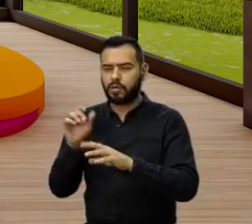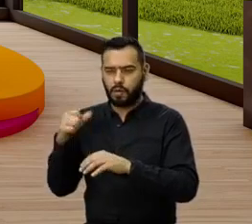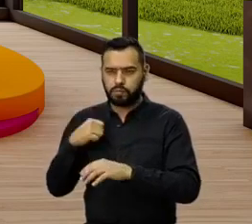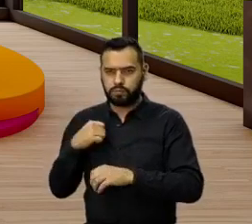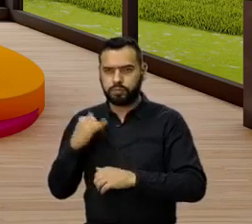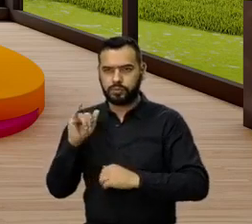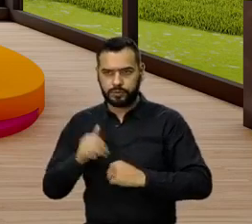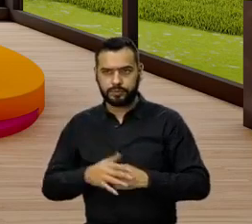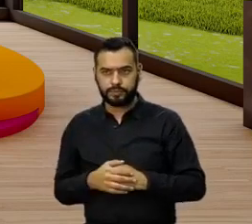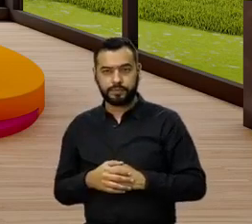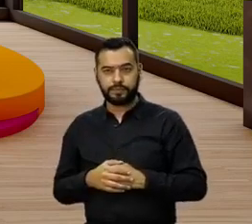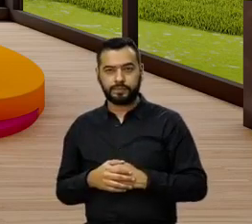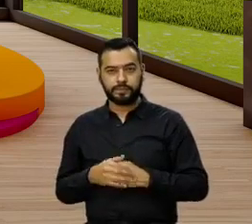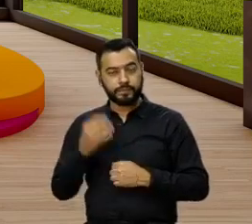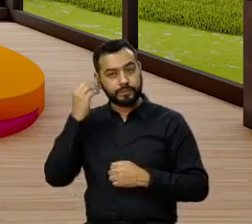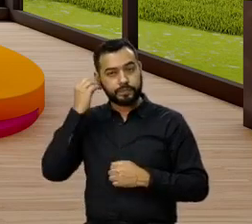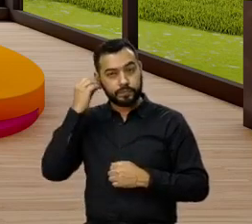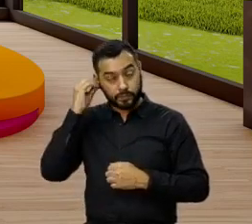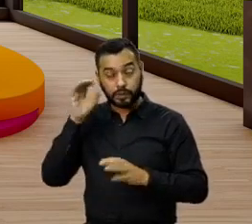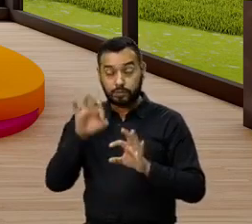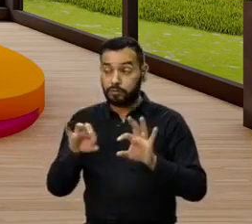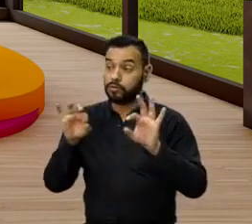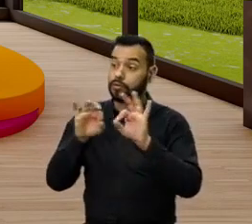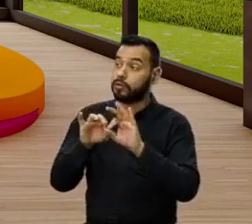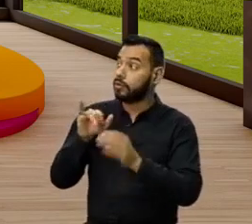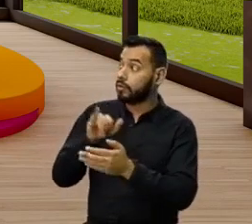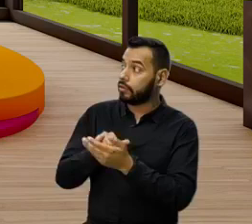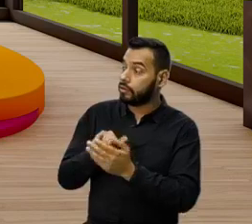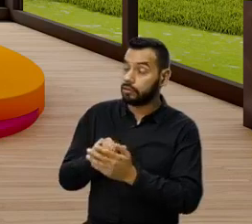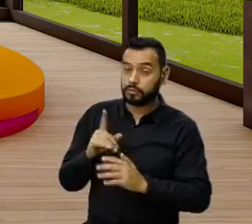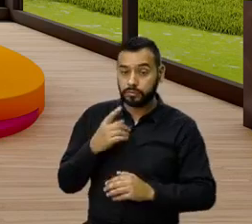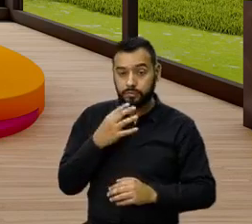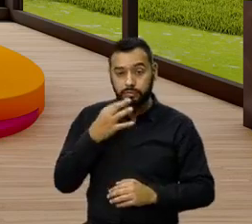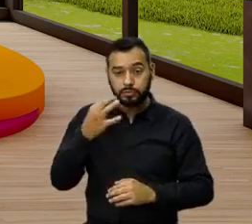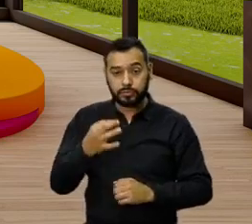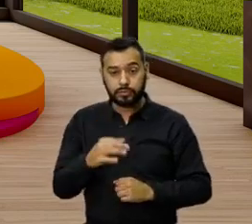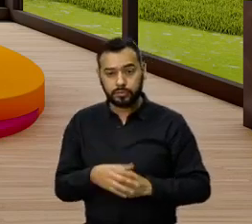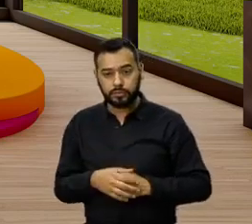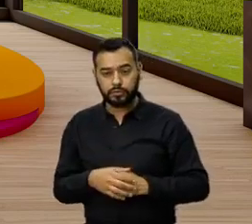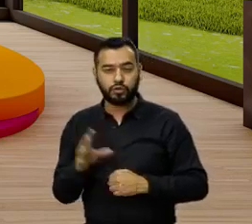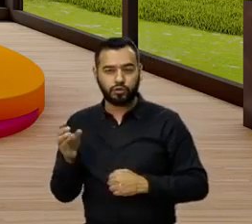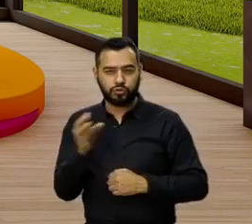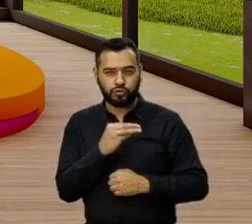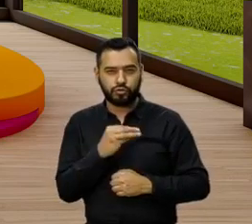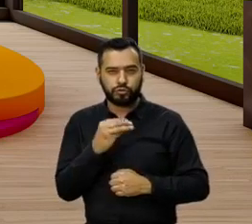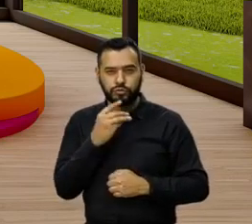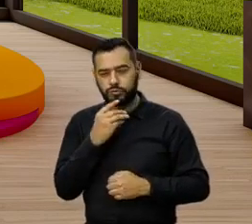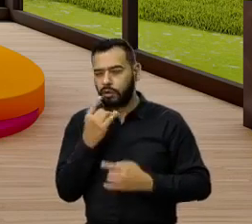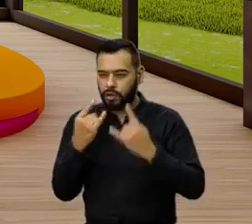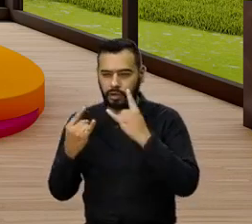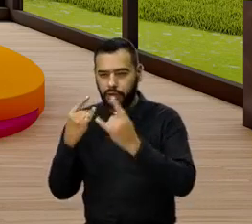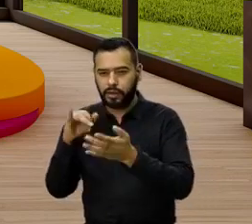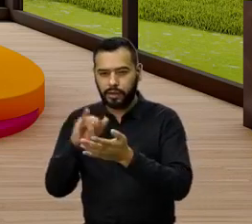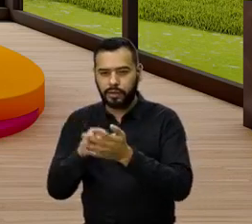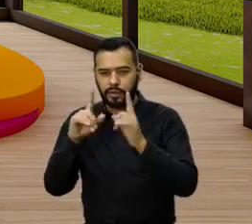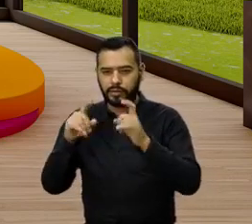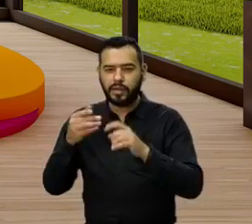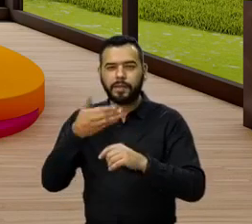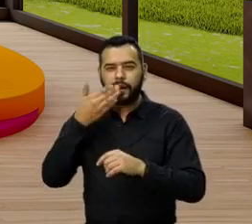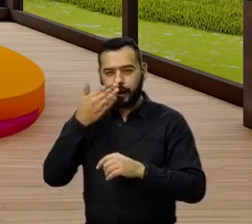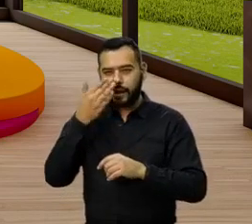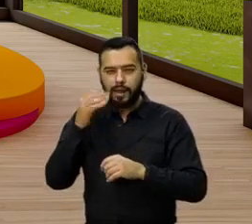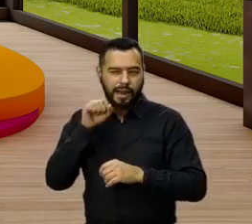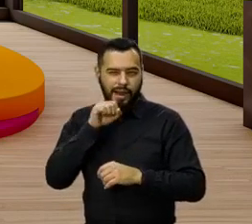gas natural bueno también esto es importante yo creo que de verdad pues todos todos a todos nos interesa este tema del gas